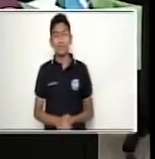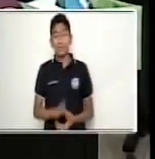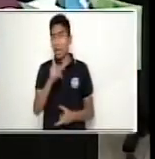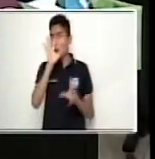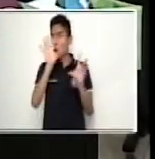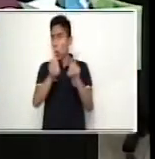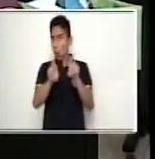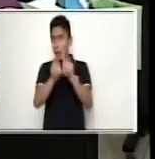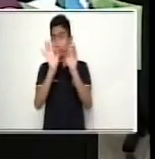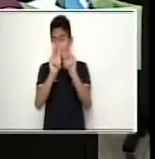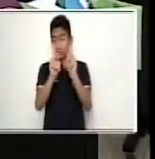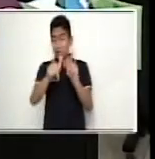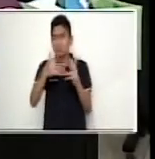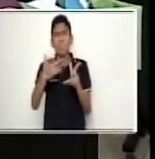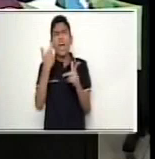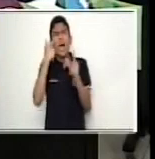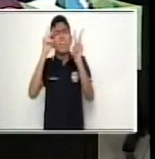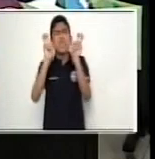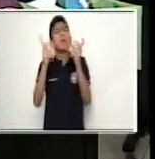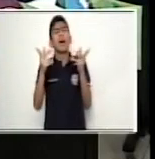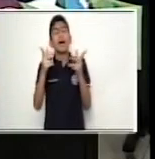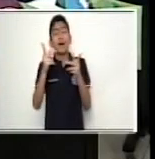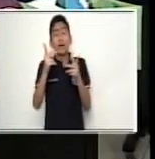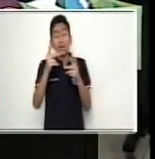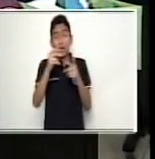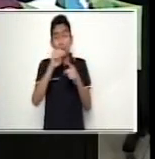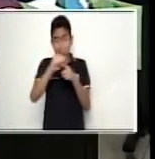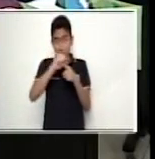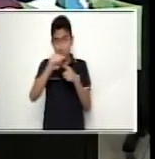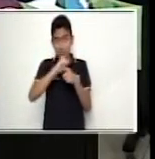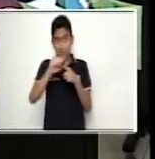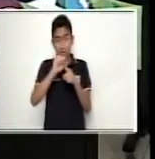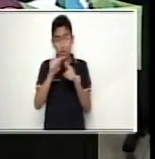Muy bien. Entonces ahora volvemos a formar nuestro número.